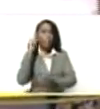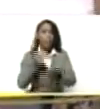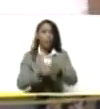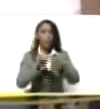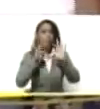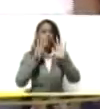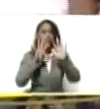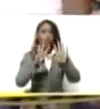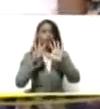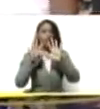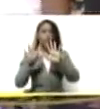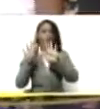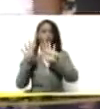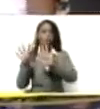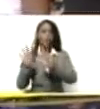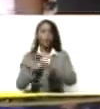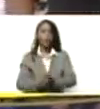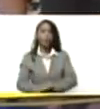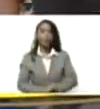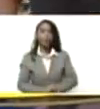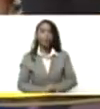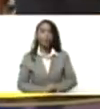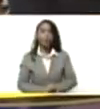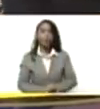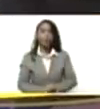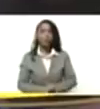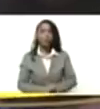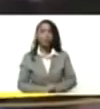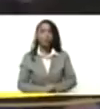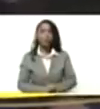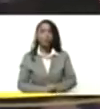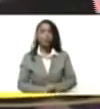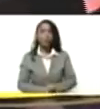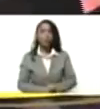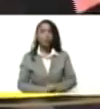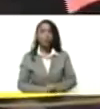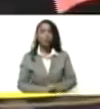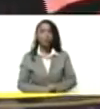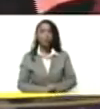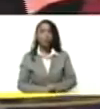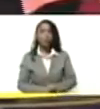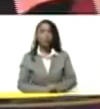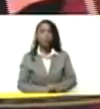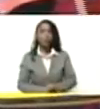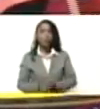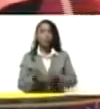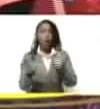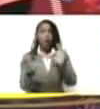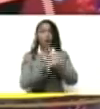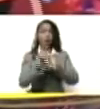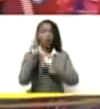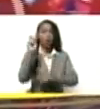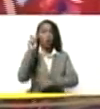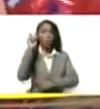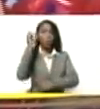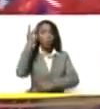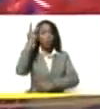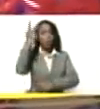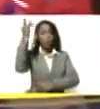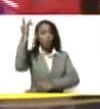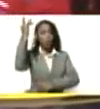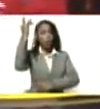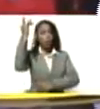efecto colateral pudiéramos llamar como efecto en directo el daño que podría